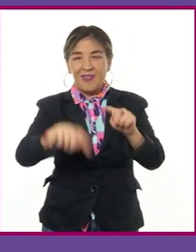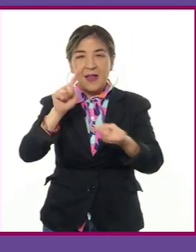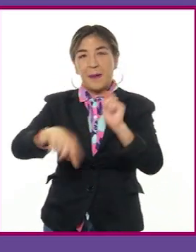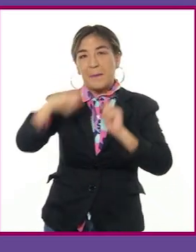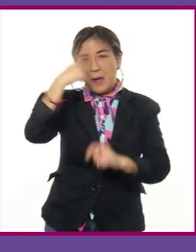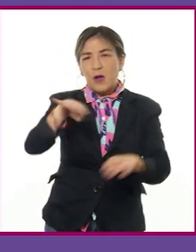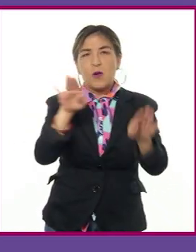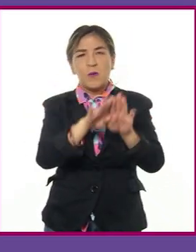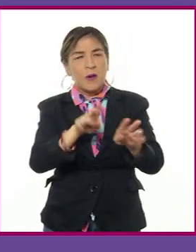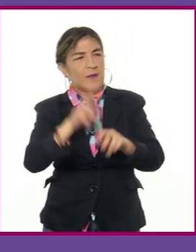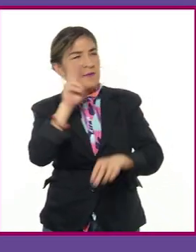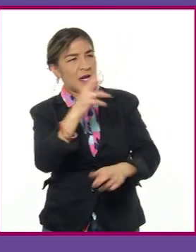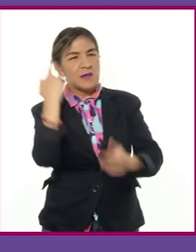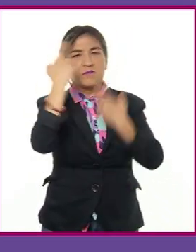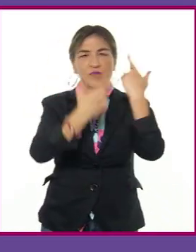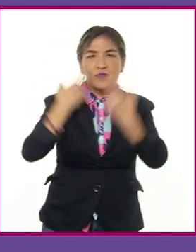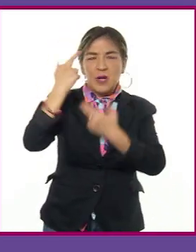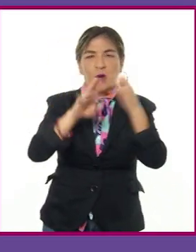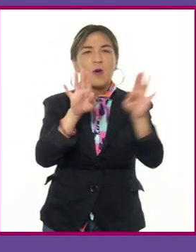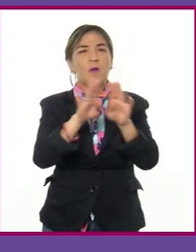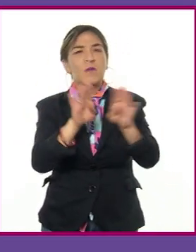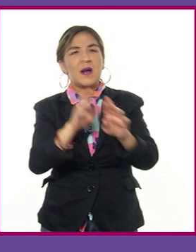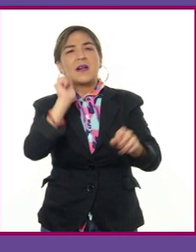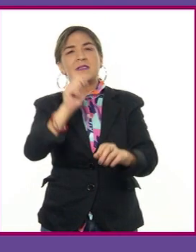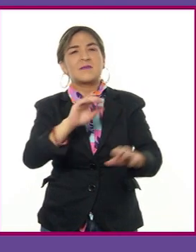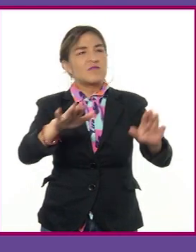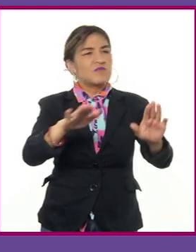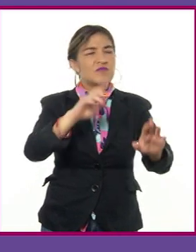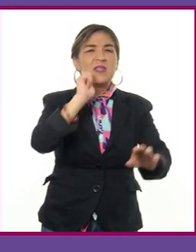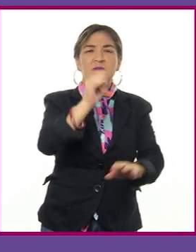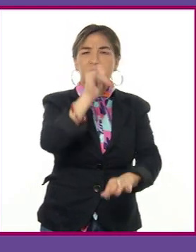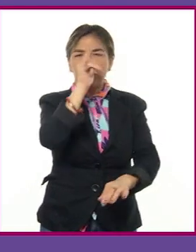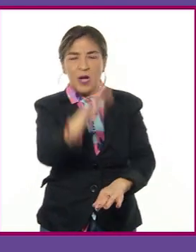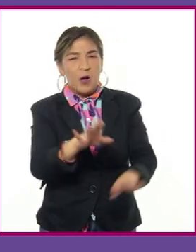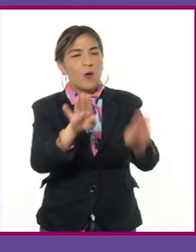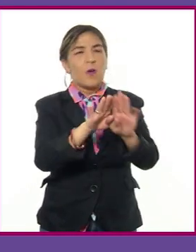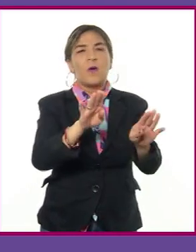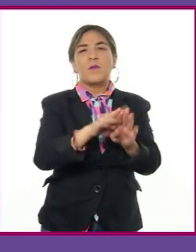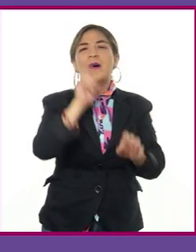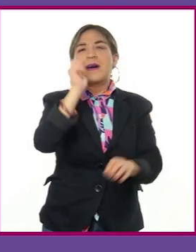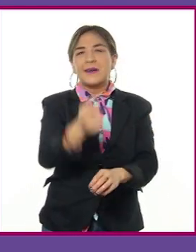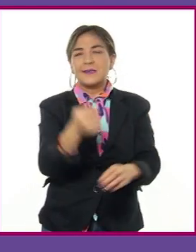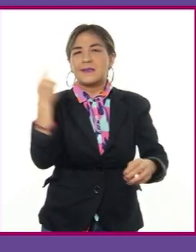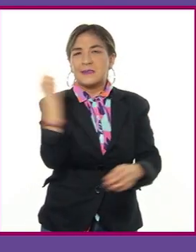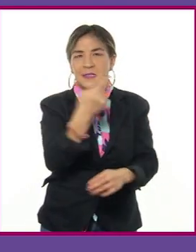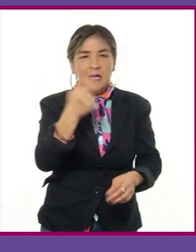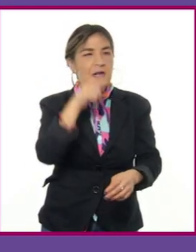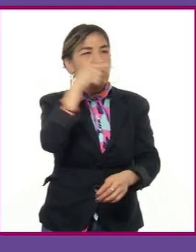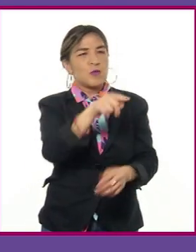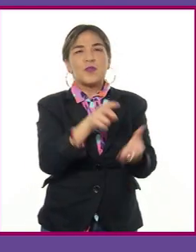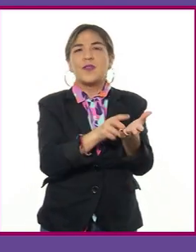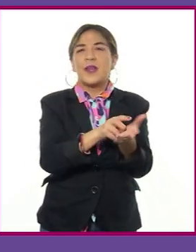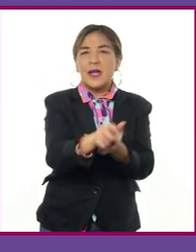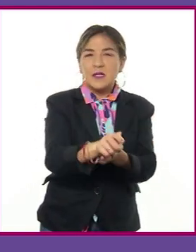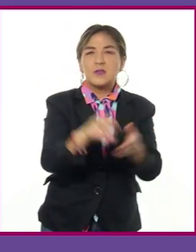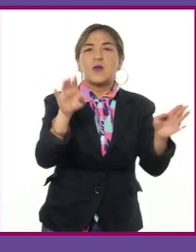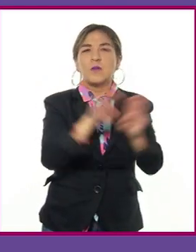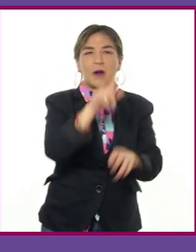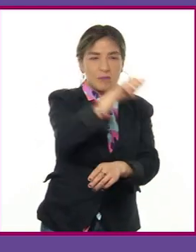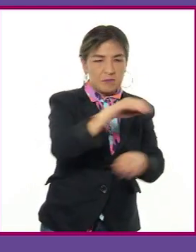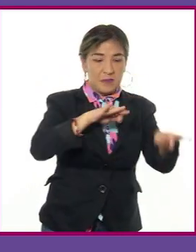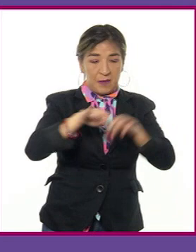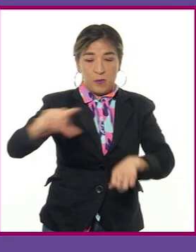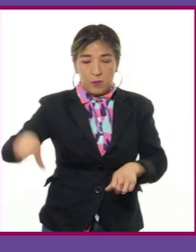y de reclamar, de ser necesario, que el funcionario responda